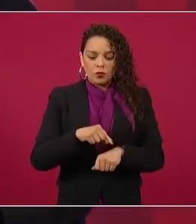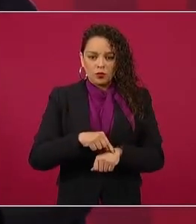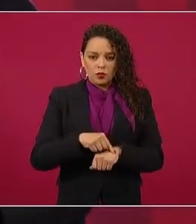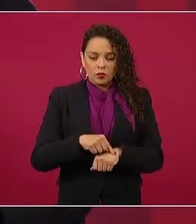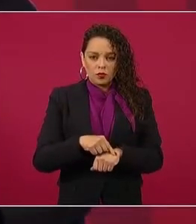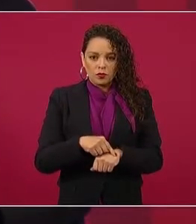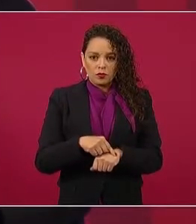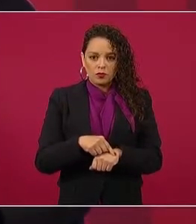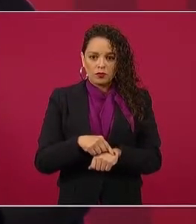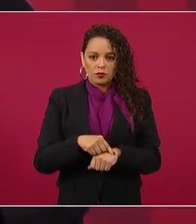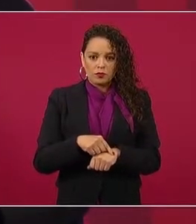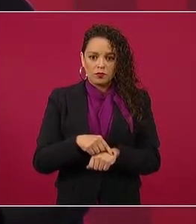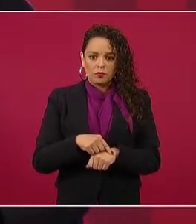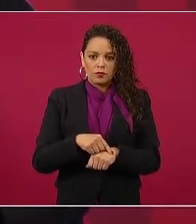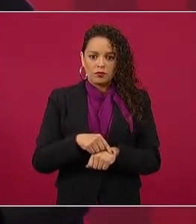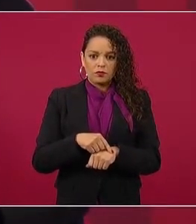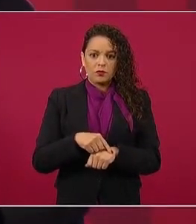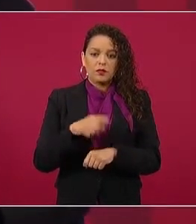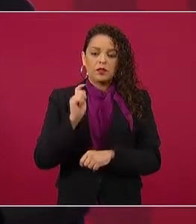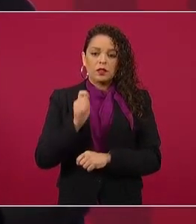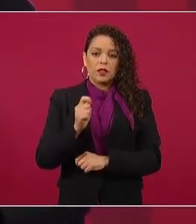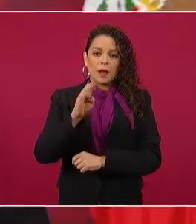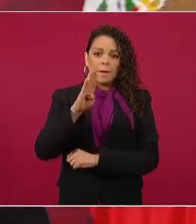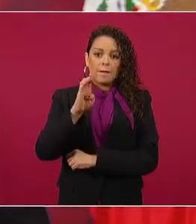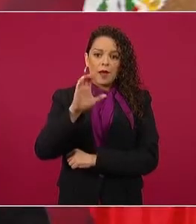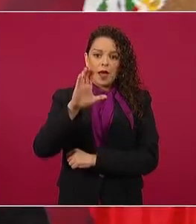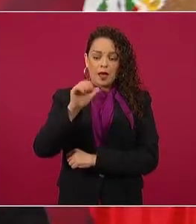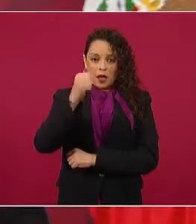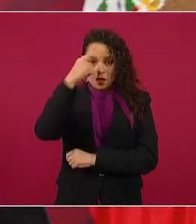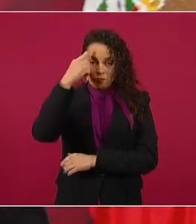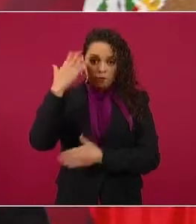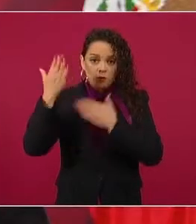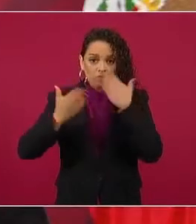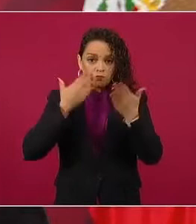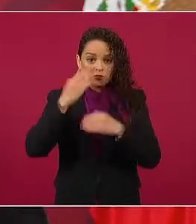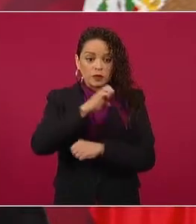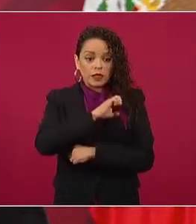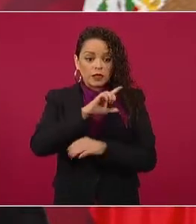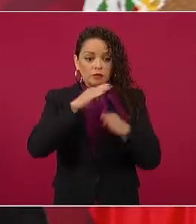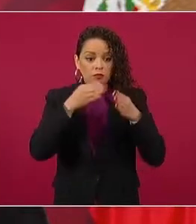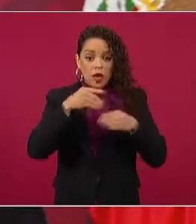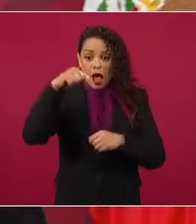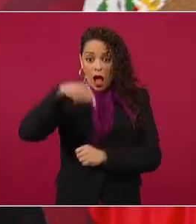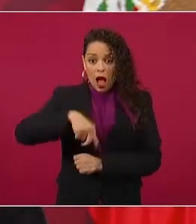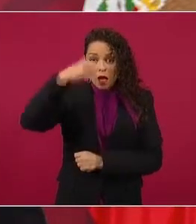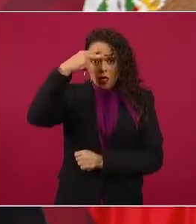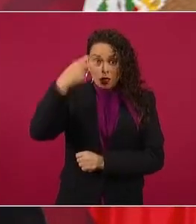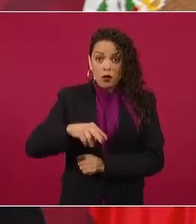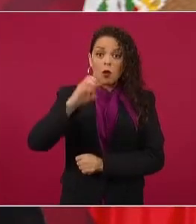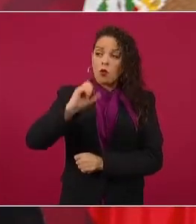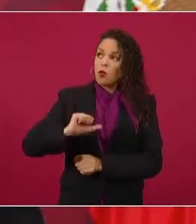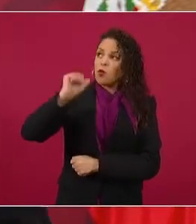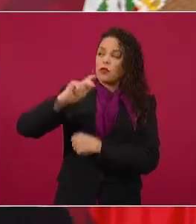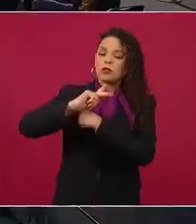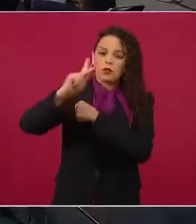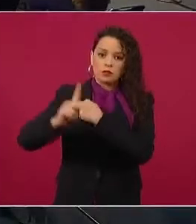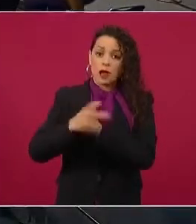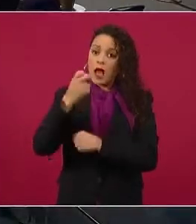a becas para especializarse en México o en el extranjero. Es el compromiso que